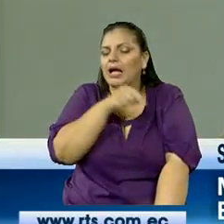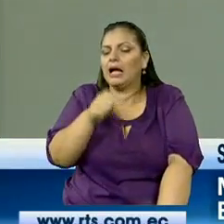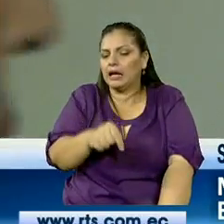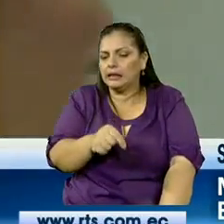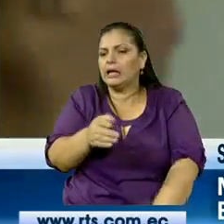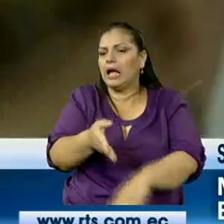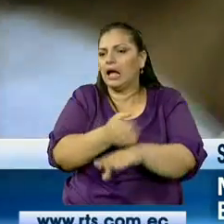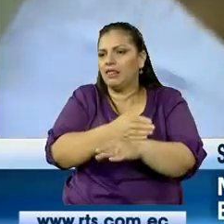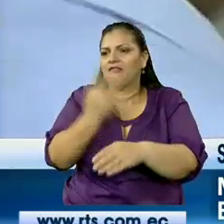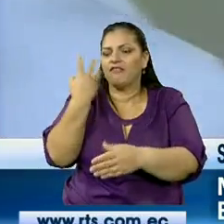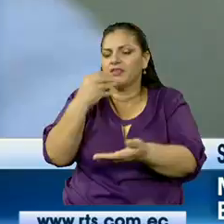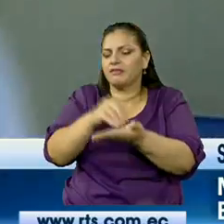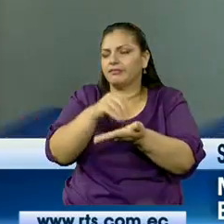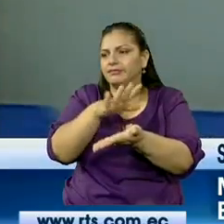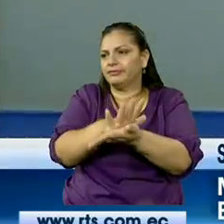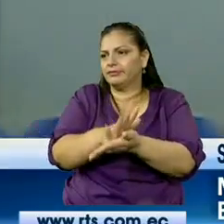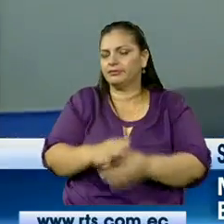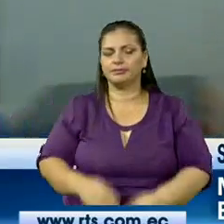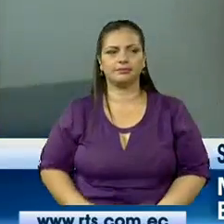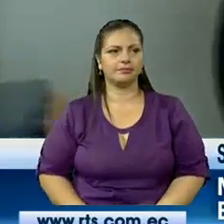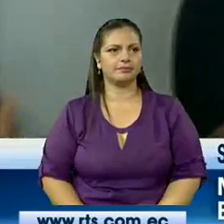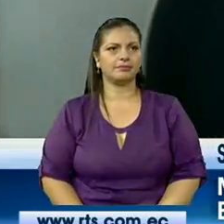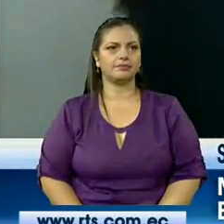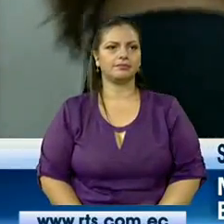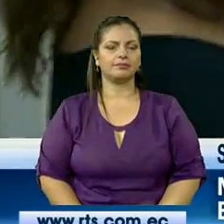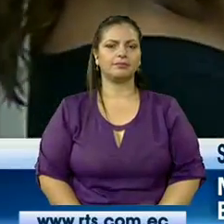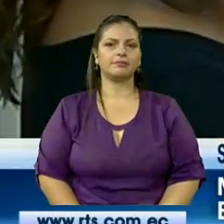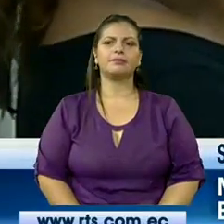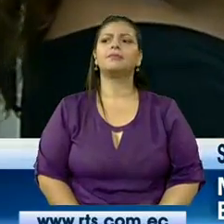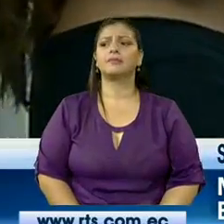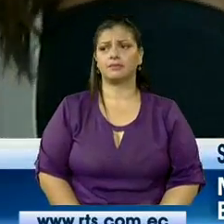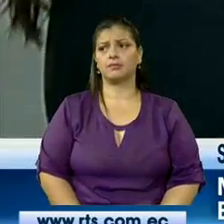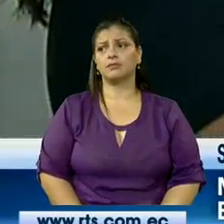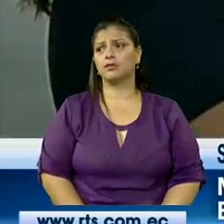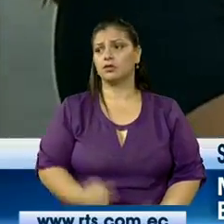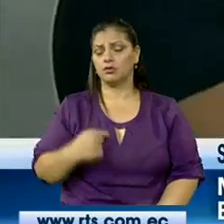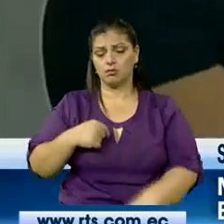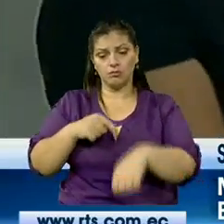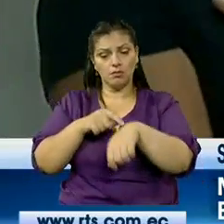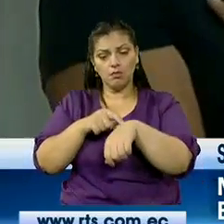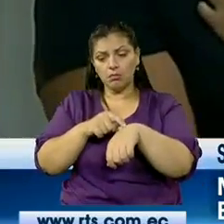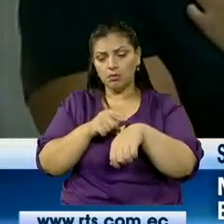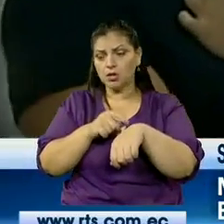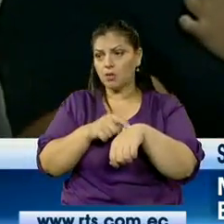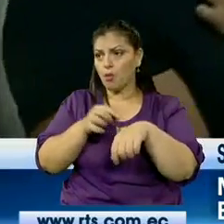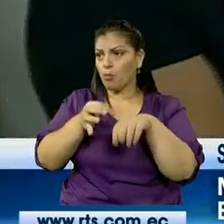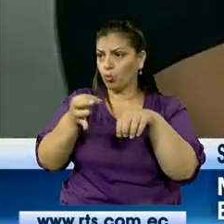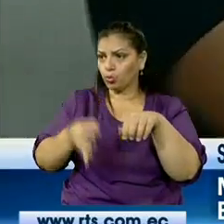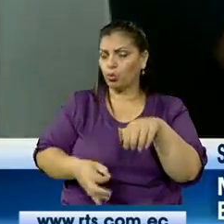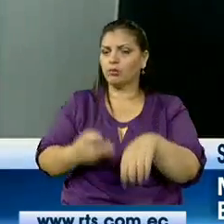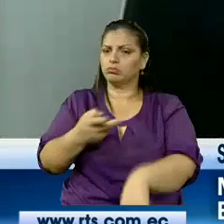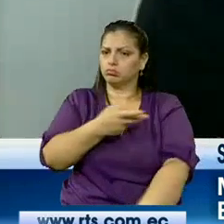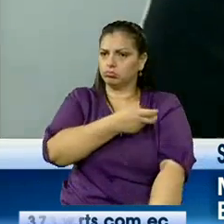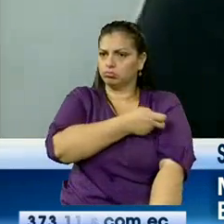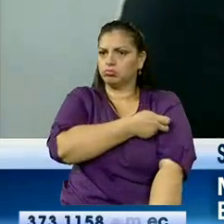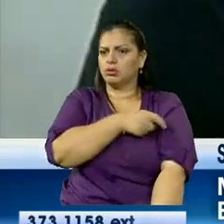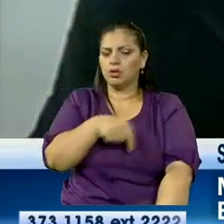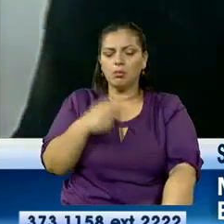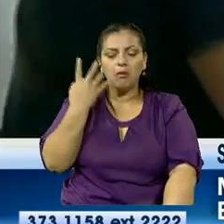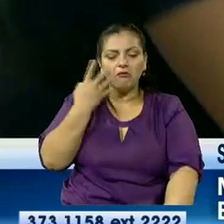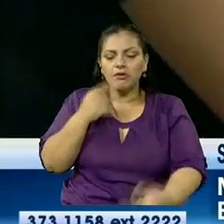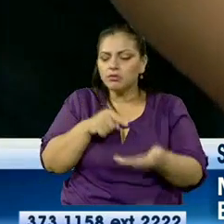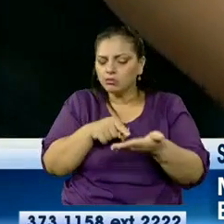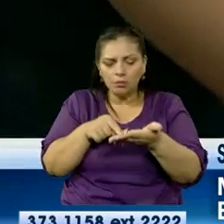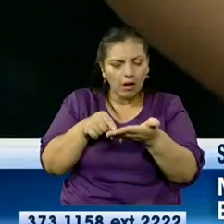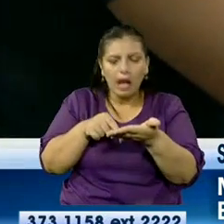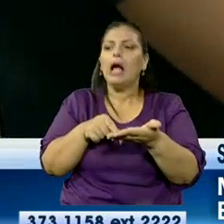Ministerio de Salud Pública? Bueno, hasta la presente fecha hemos cumplido con el cuadro de vacunación que exige el Ministerio de Salud. No hemos tenido ningún inconveniente hasta el momento. Muchas gracias,